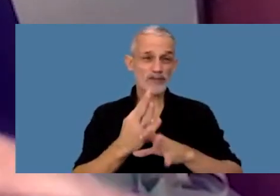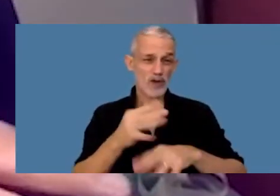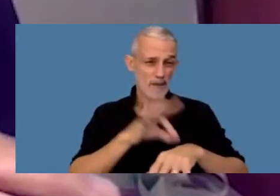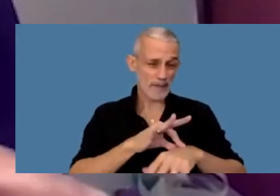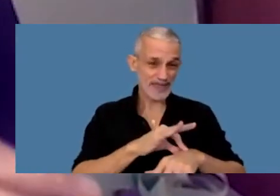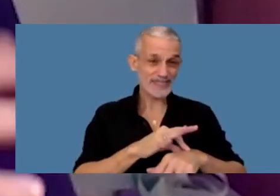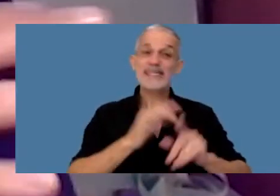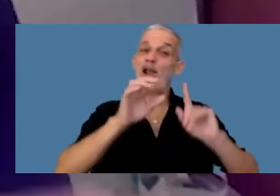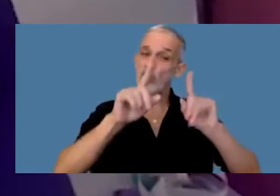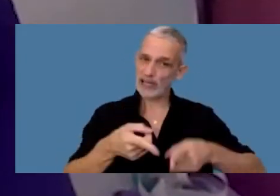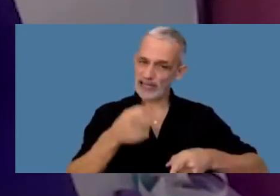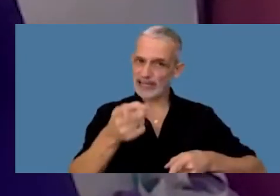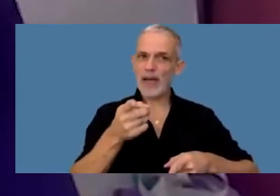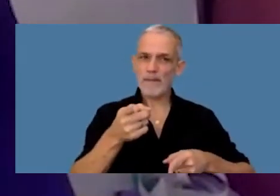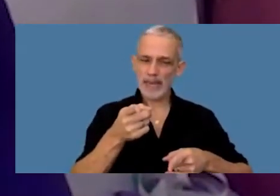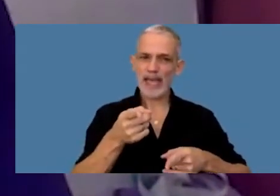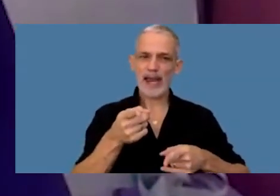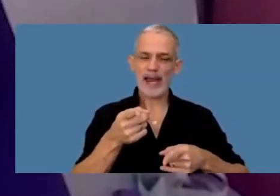amenazantes,